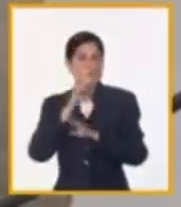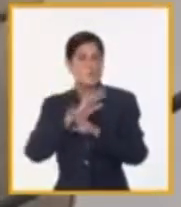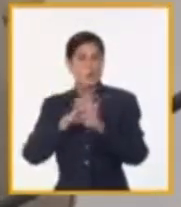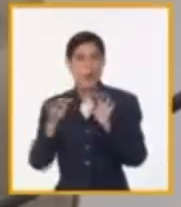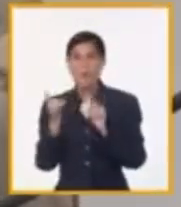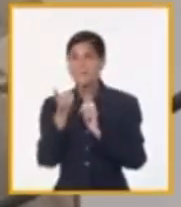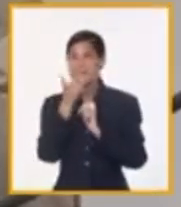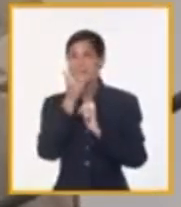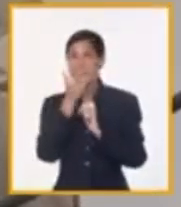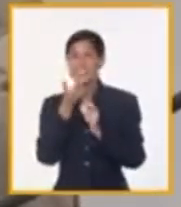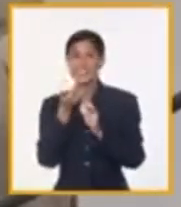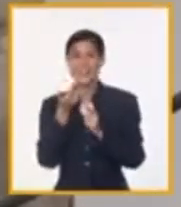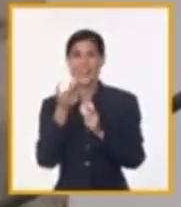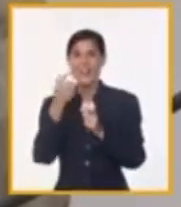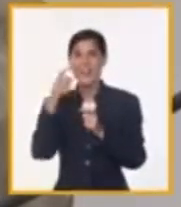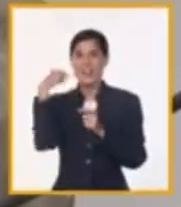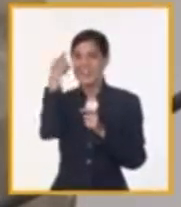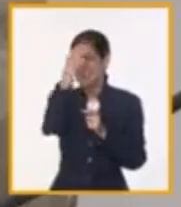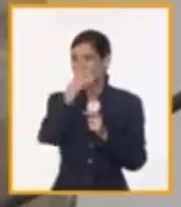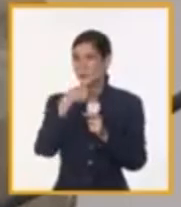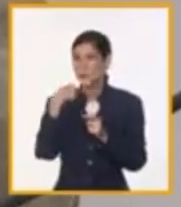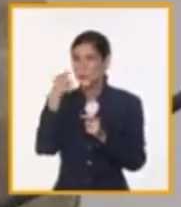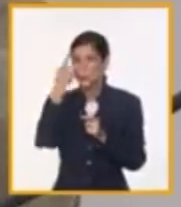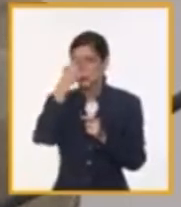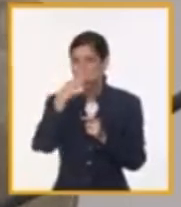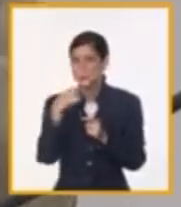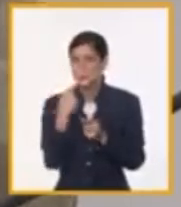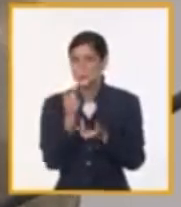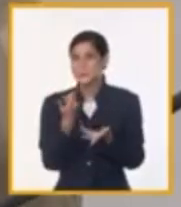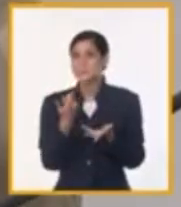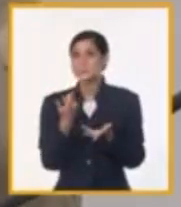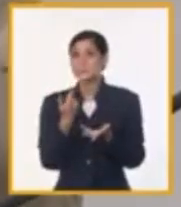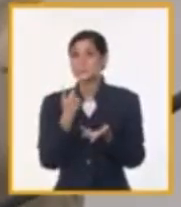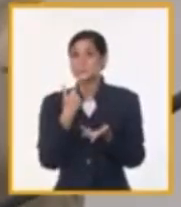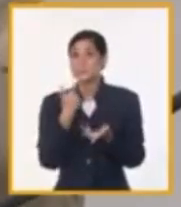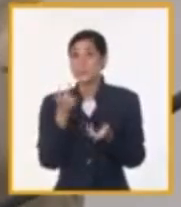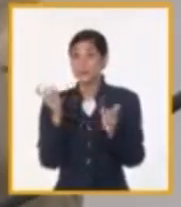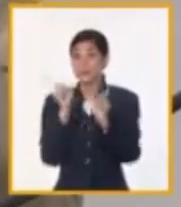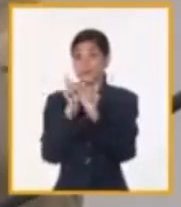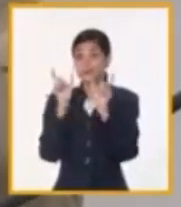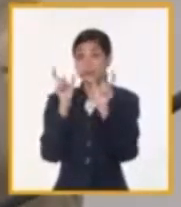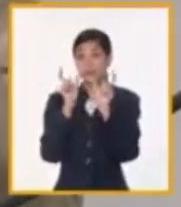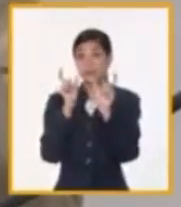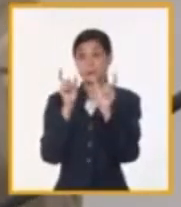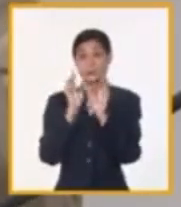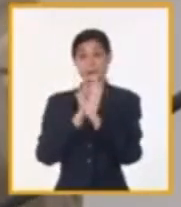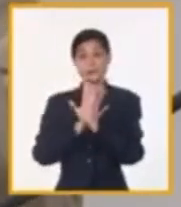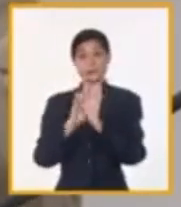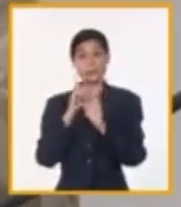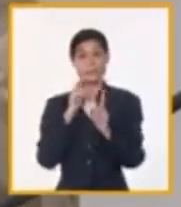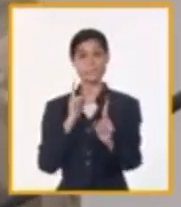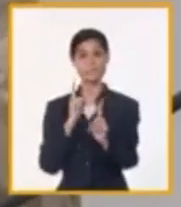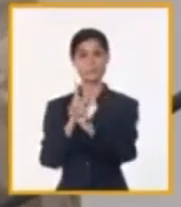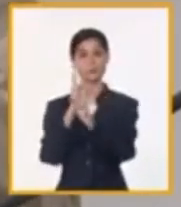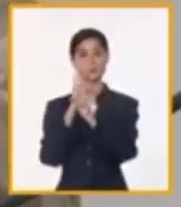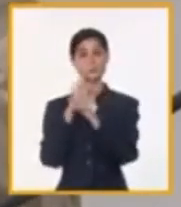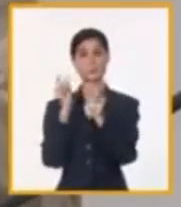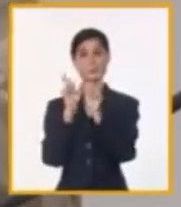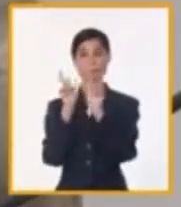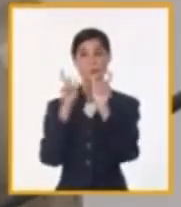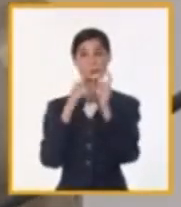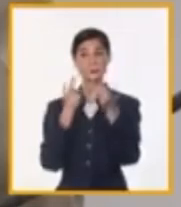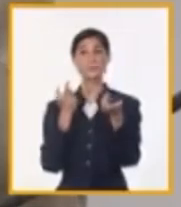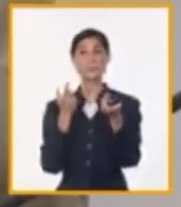metralla estaba la tenía incrustada en laa era Era impresionante hablar con alguien que ha pasado por